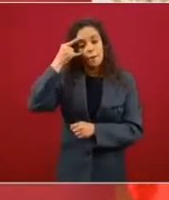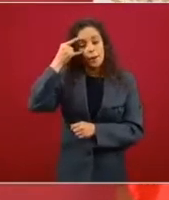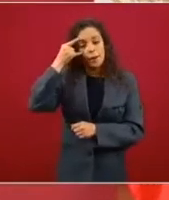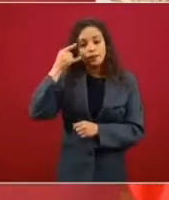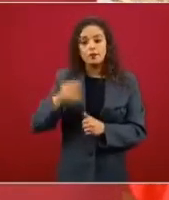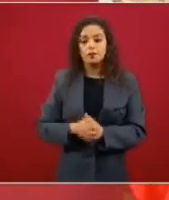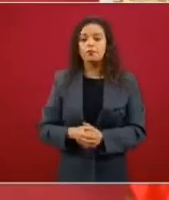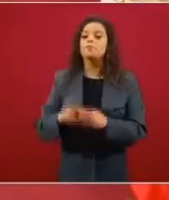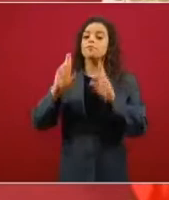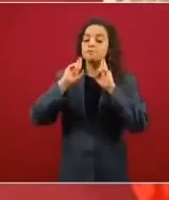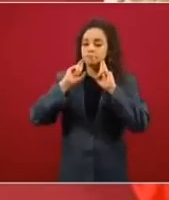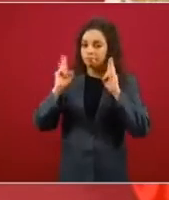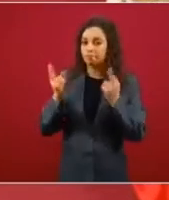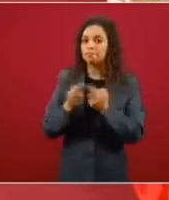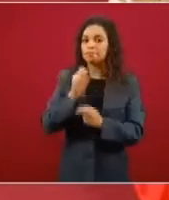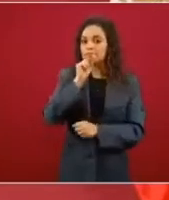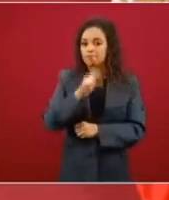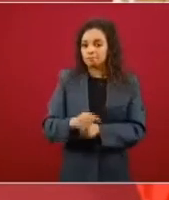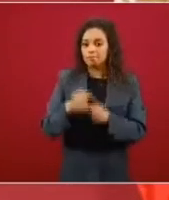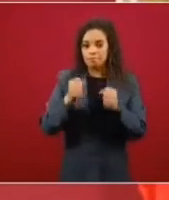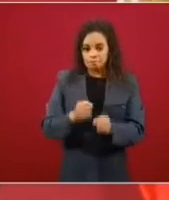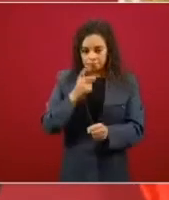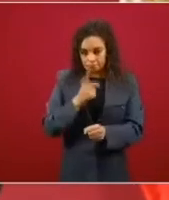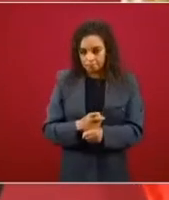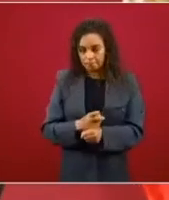reunión de seguridad, rueda de prensa,